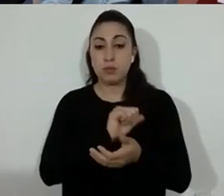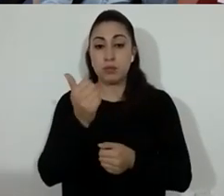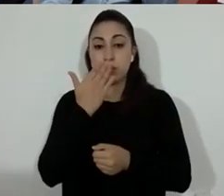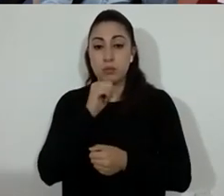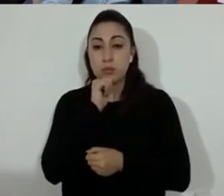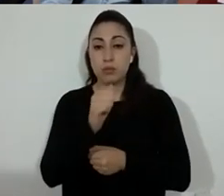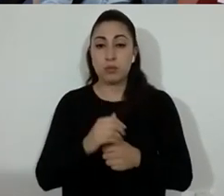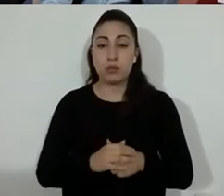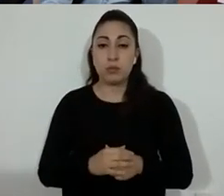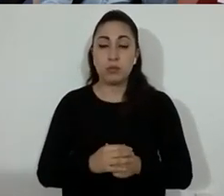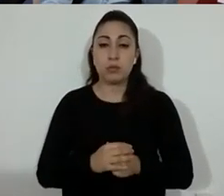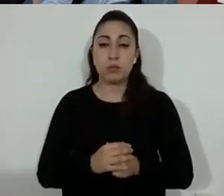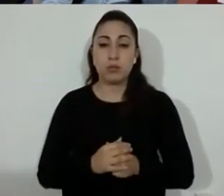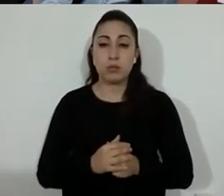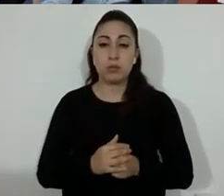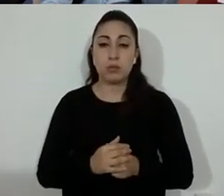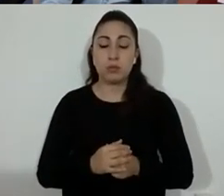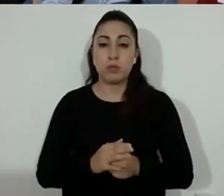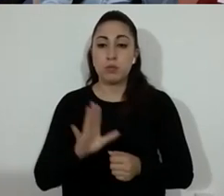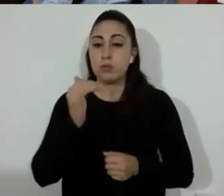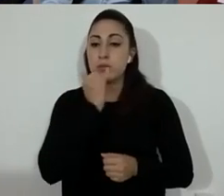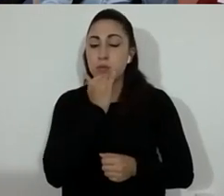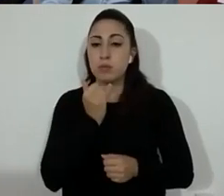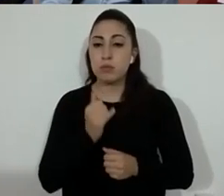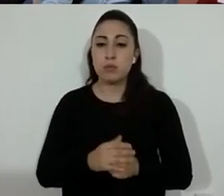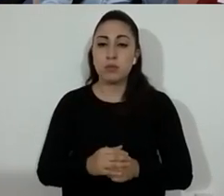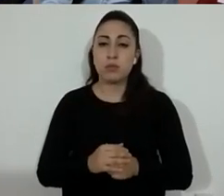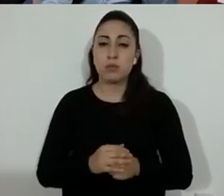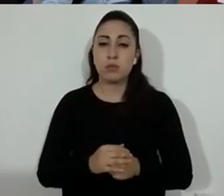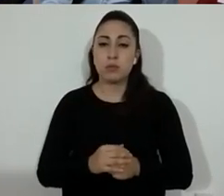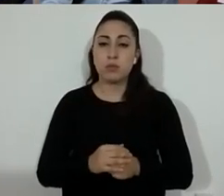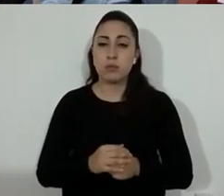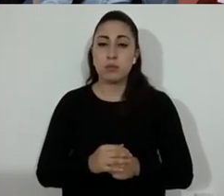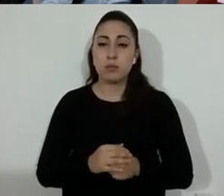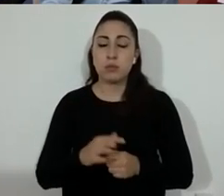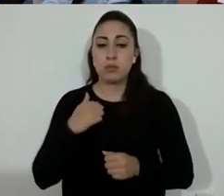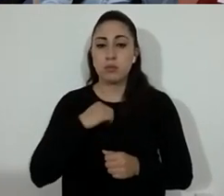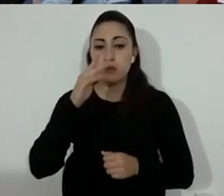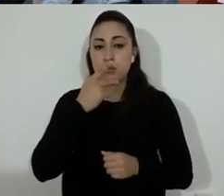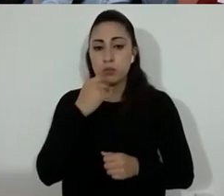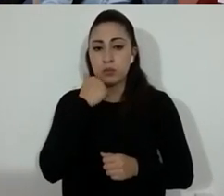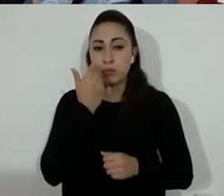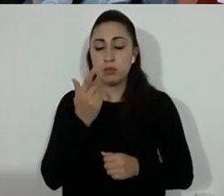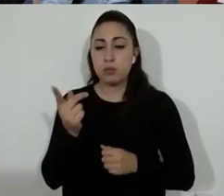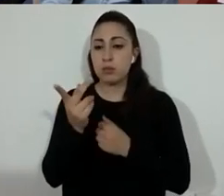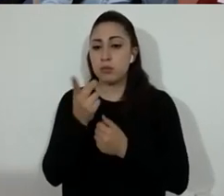tema, diputada Morales. ¿Perdón? Sobre ese tema, diputada secretaria.